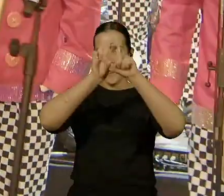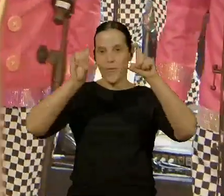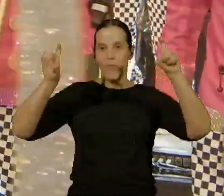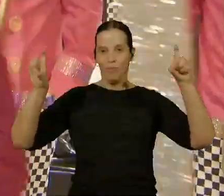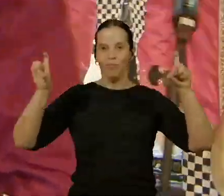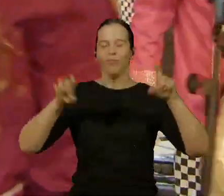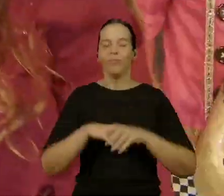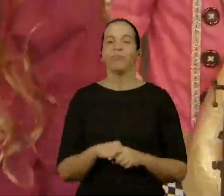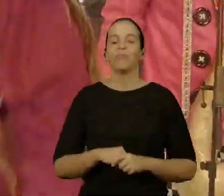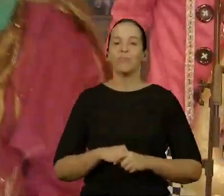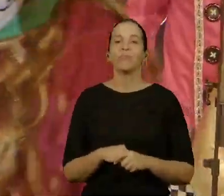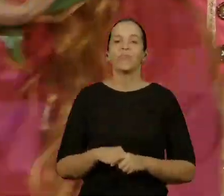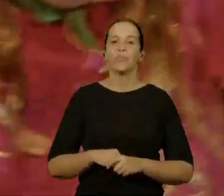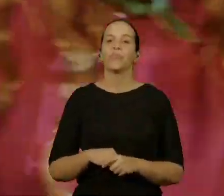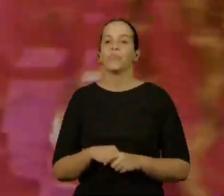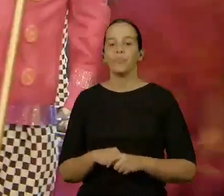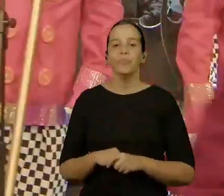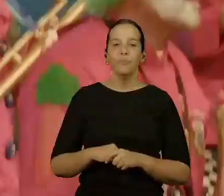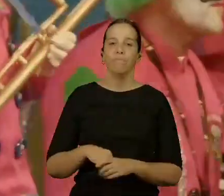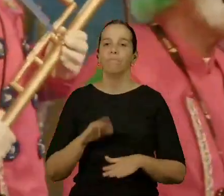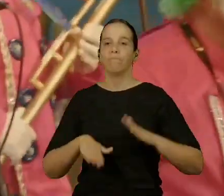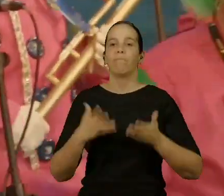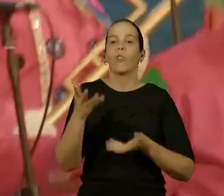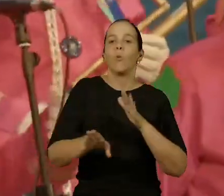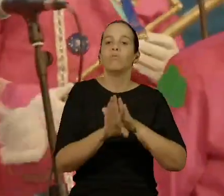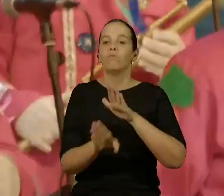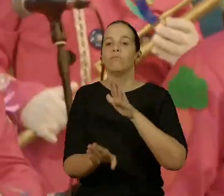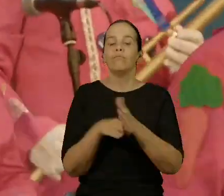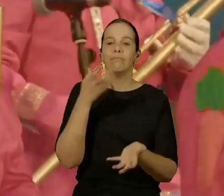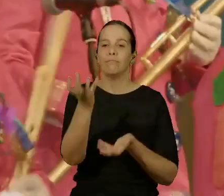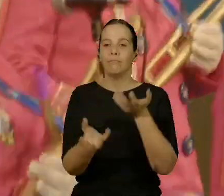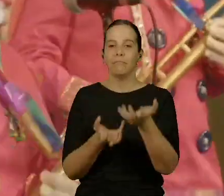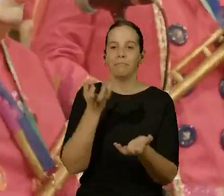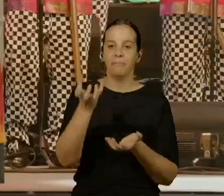empresario. Ahora sí que seguimos con la cocina.